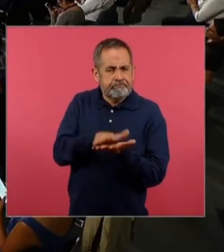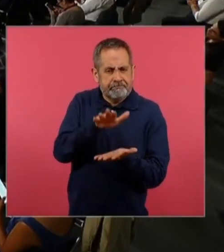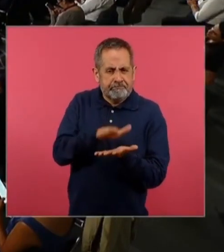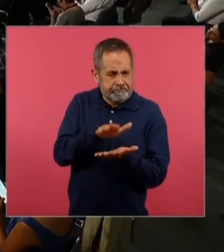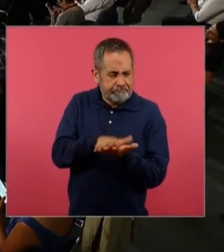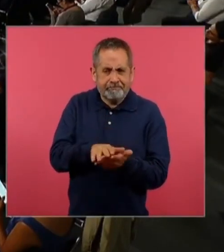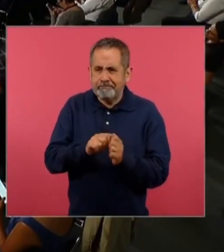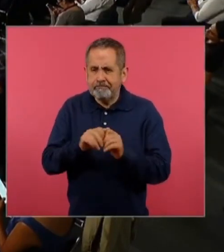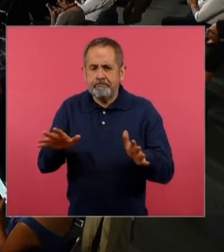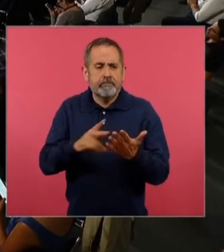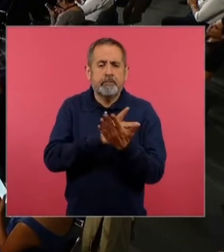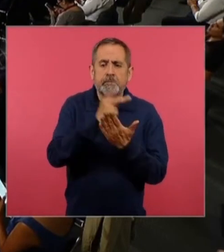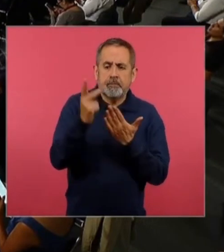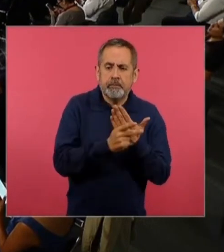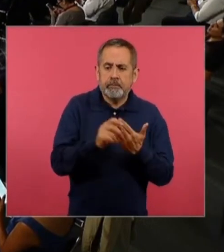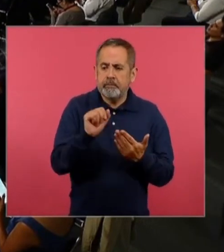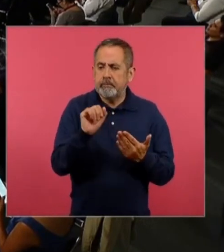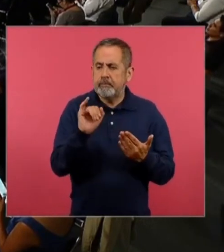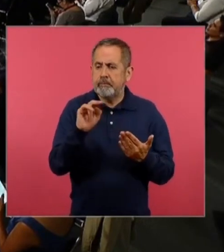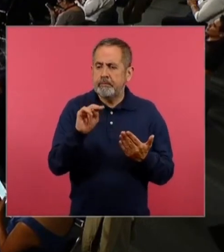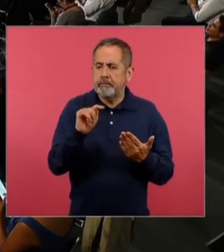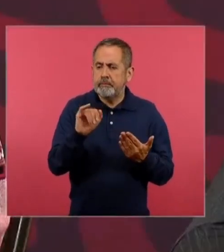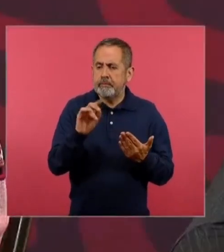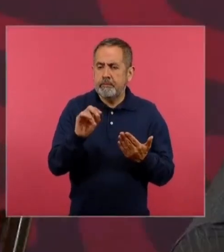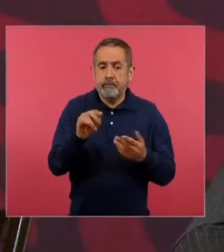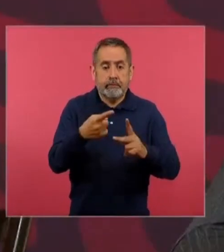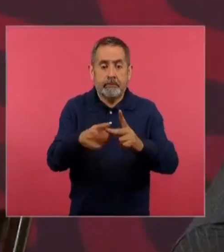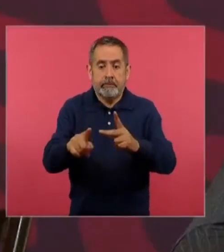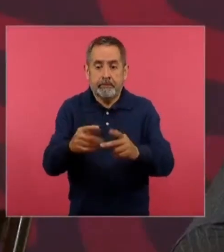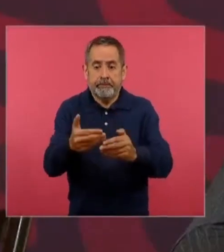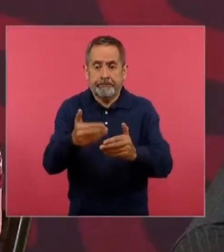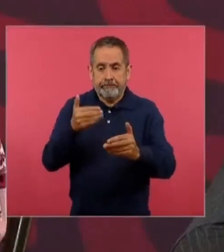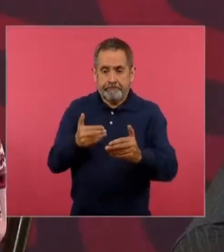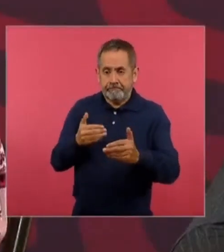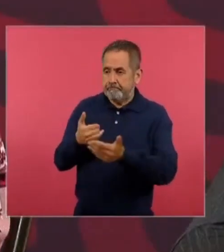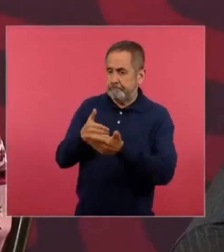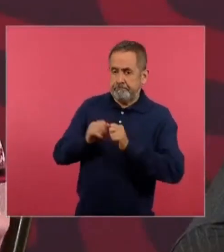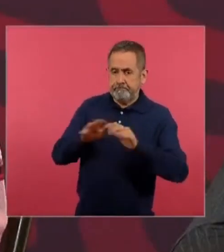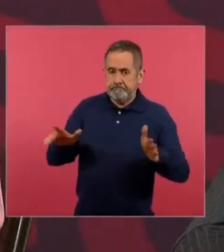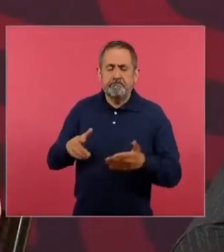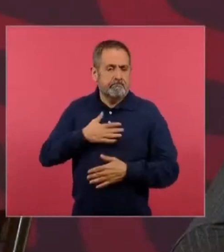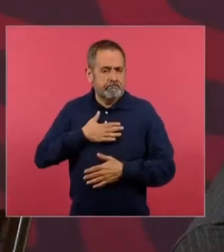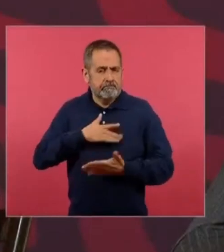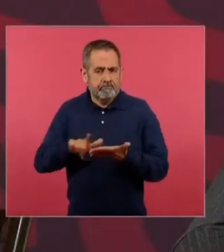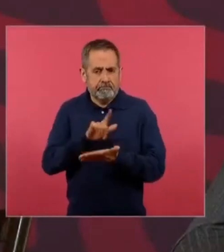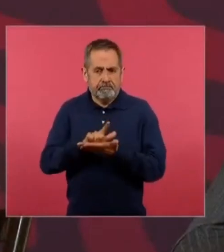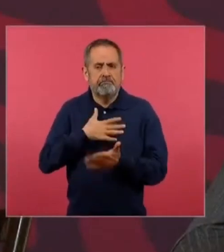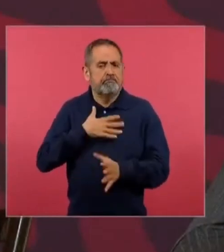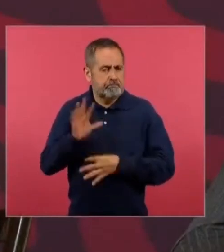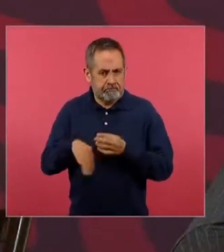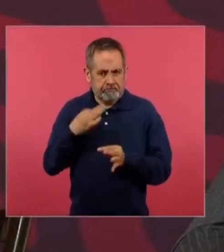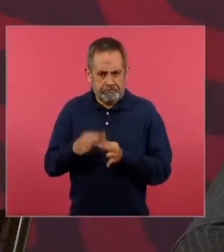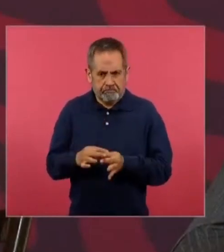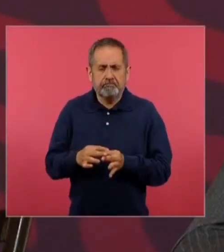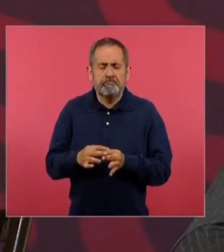los programas sintéticos antes del inicio de clase, que nosotros legalmente hemos cumplido con todo